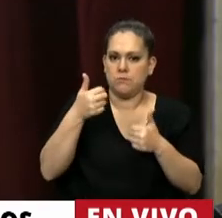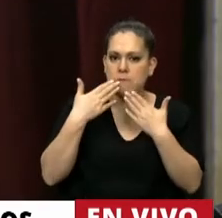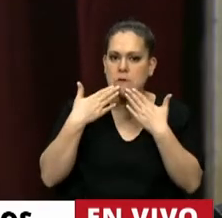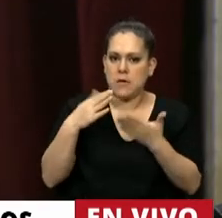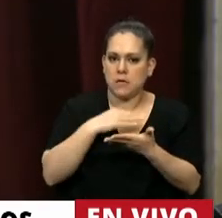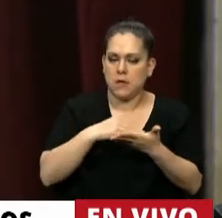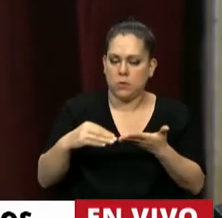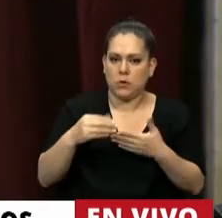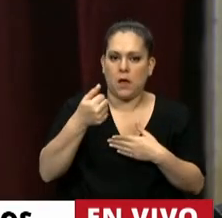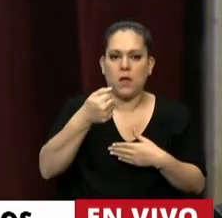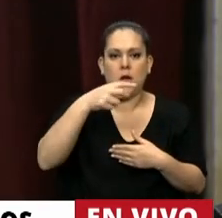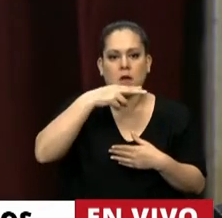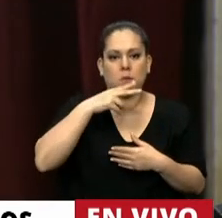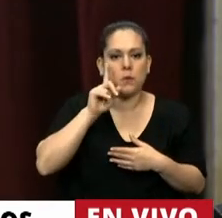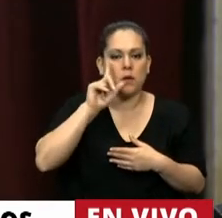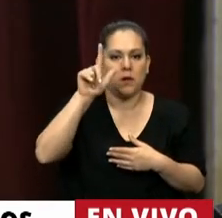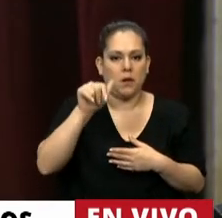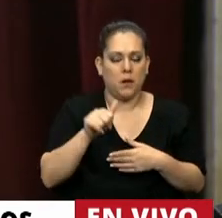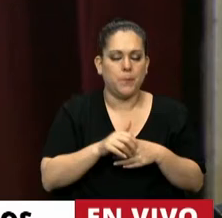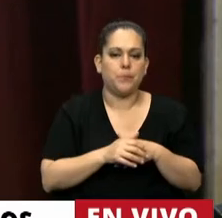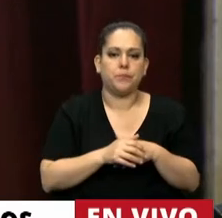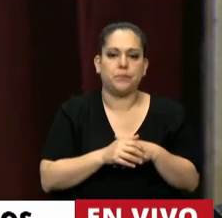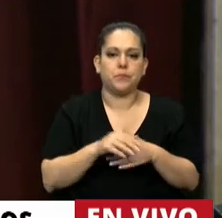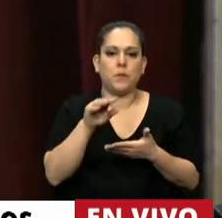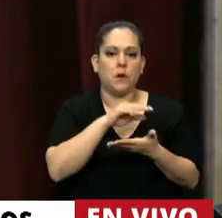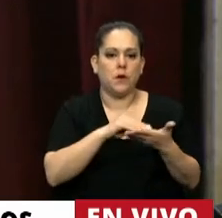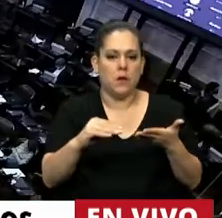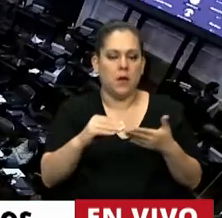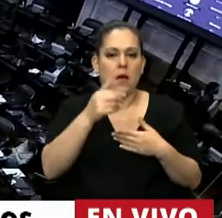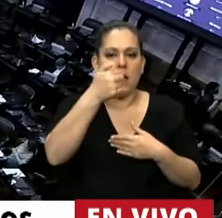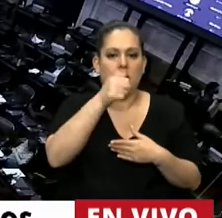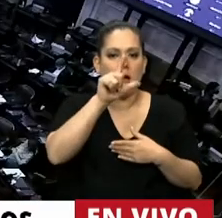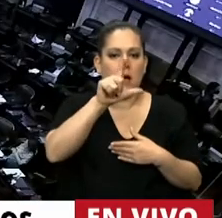a la diputada Ávila. Diputada Alcira Figueroa.